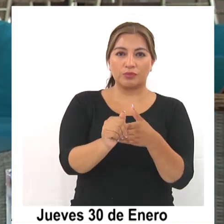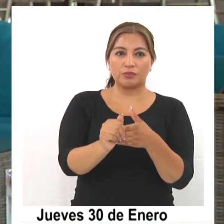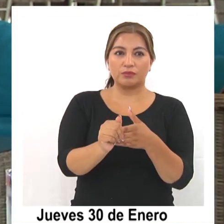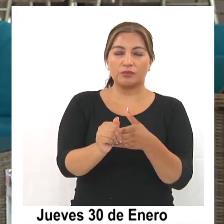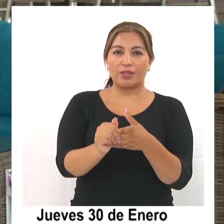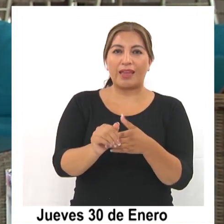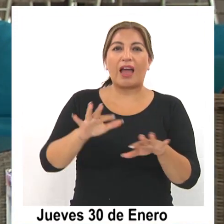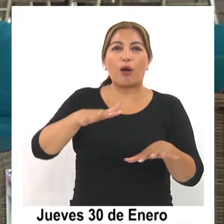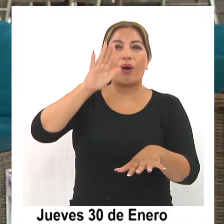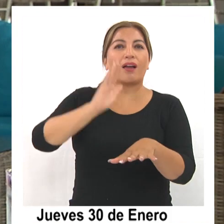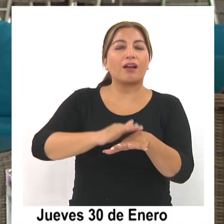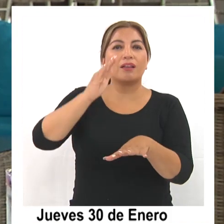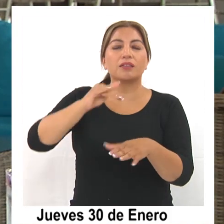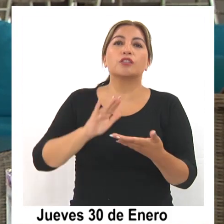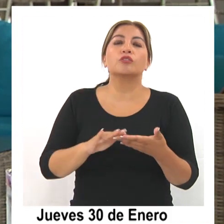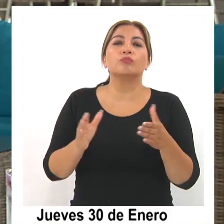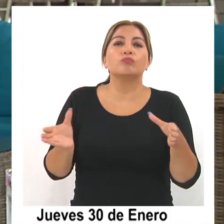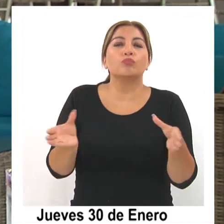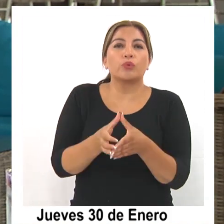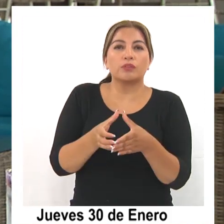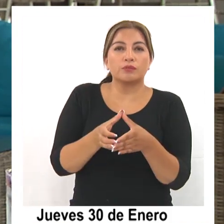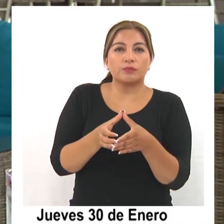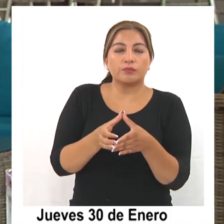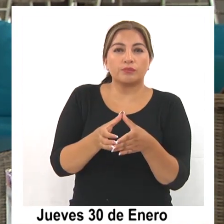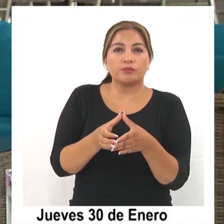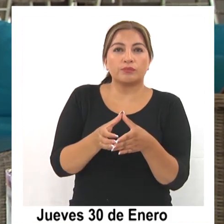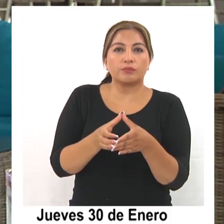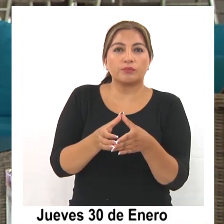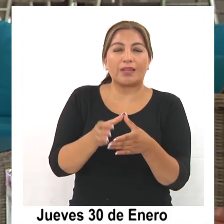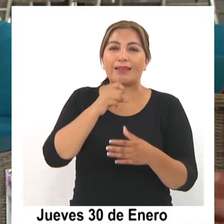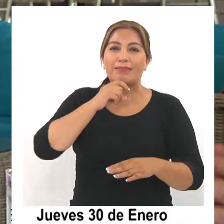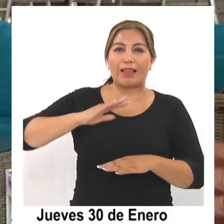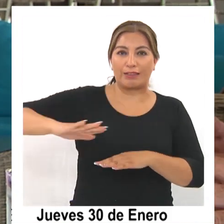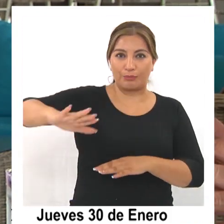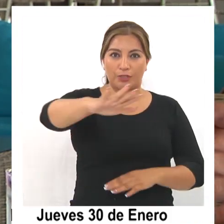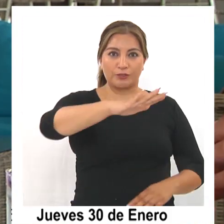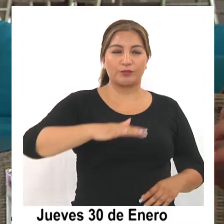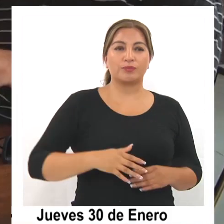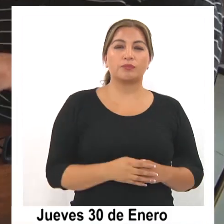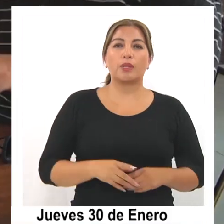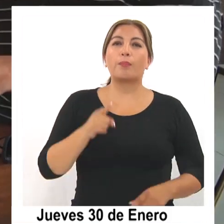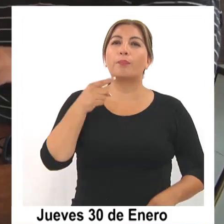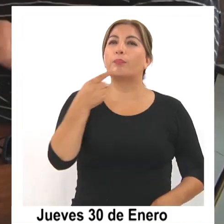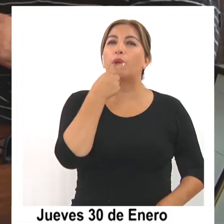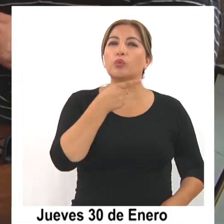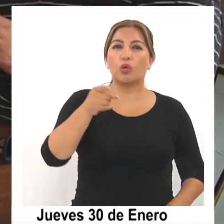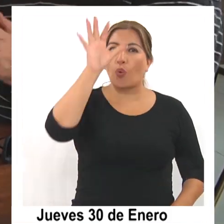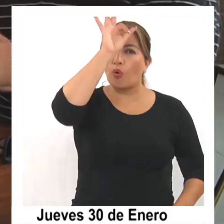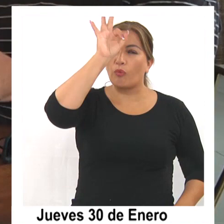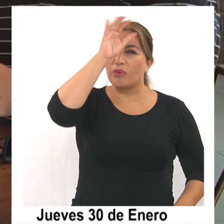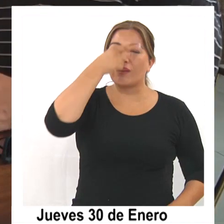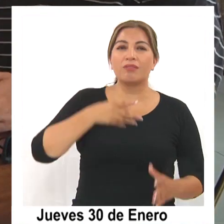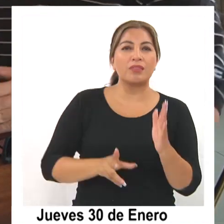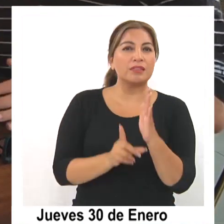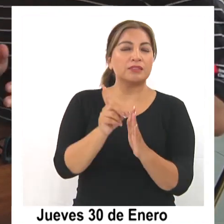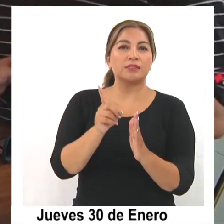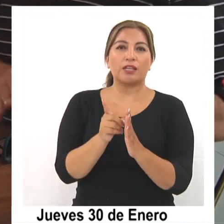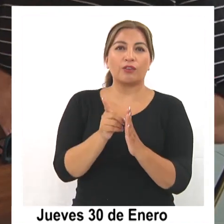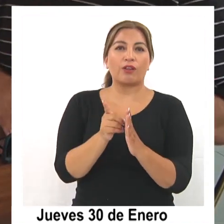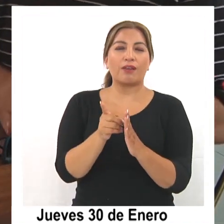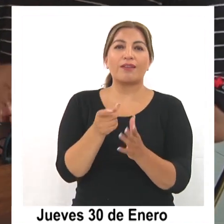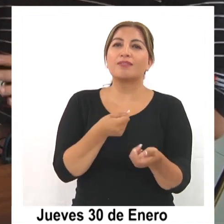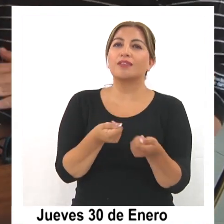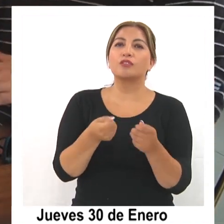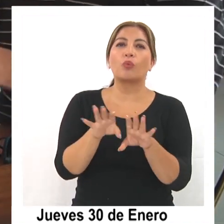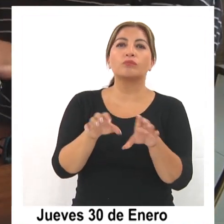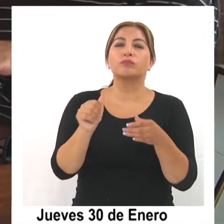termales de comunidades del altiplano ¿Cómo es su visión de poder desarrollar este tipo